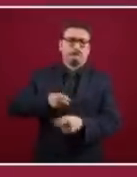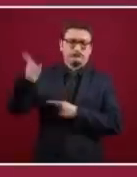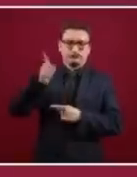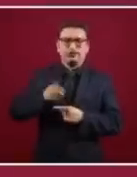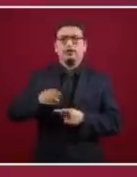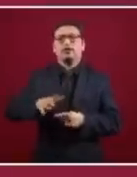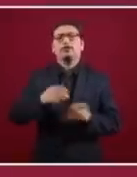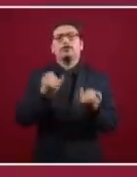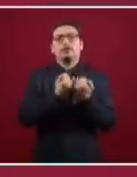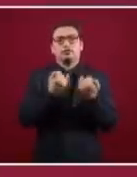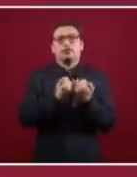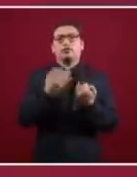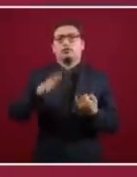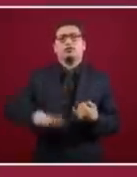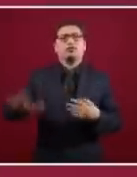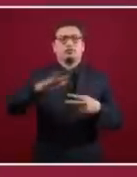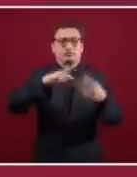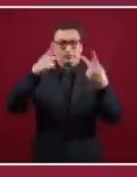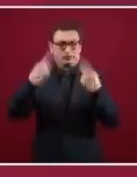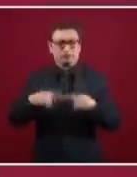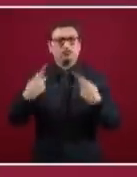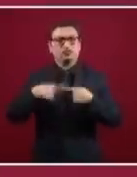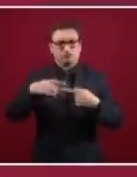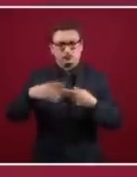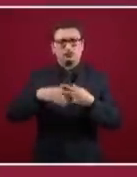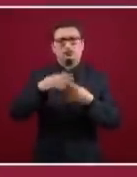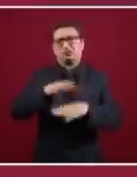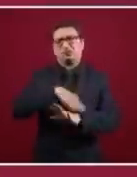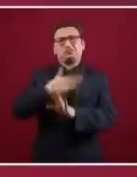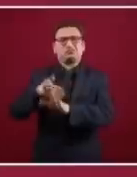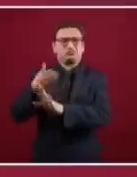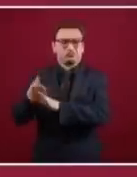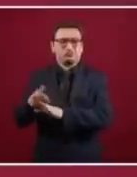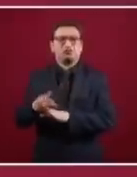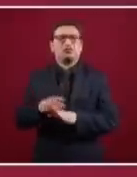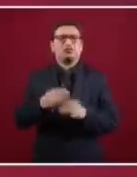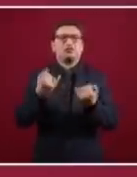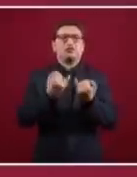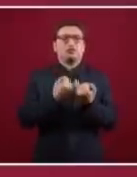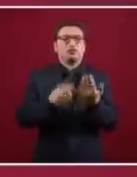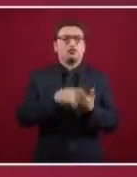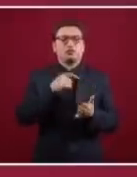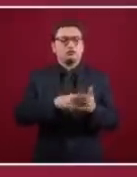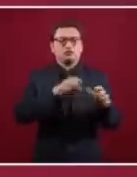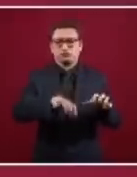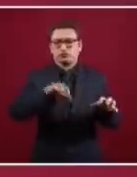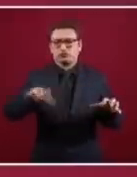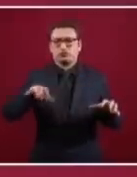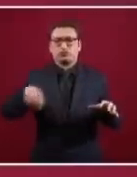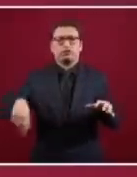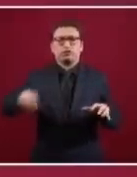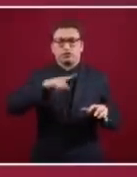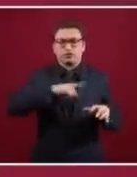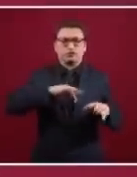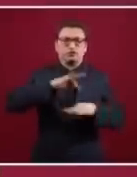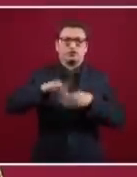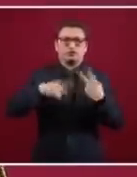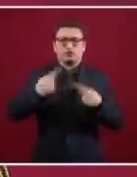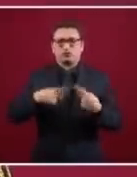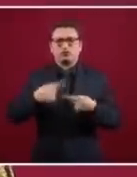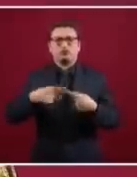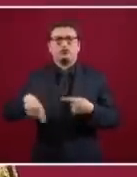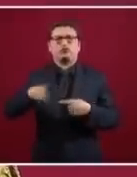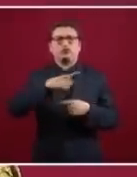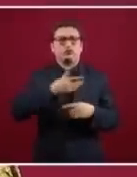de la población de instalaciones que normalmente usa la sociedad donde hay